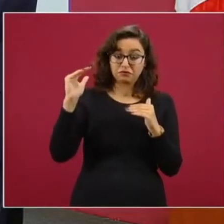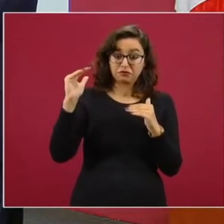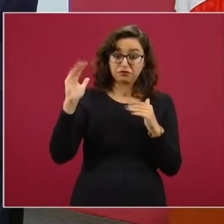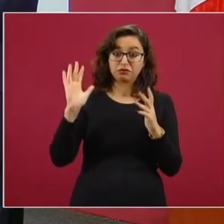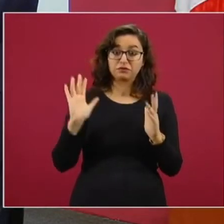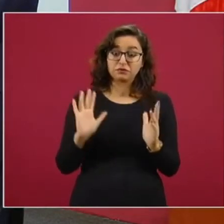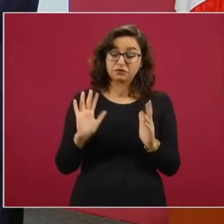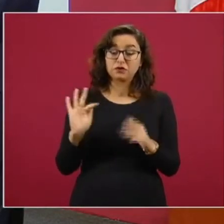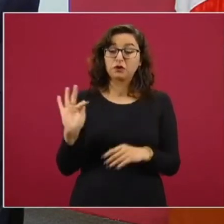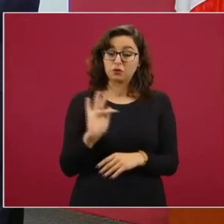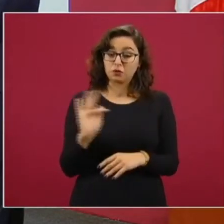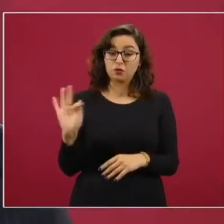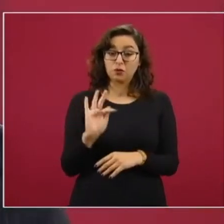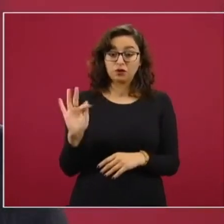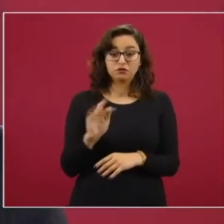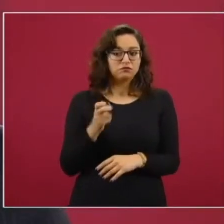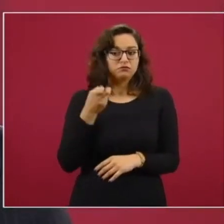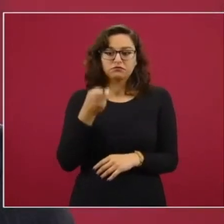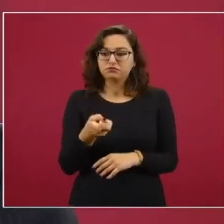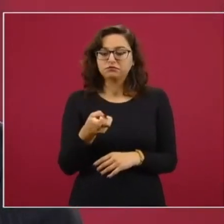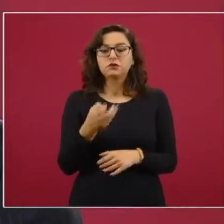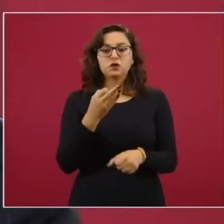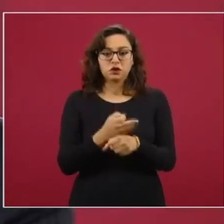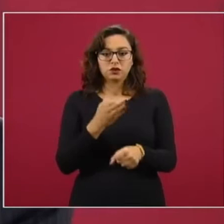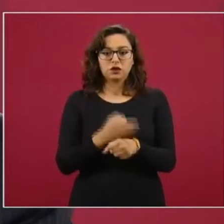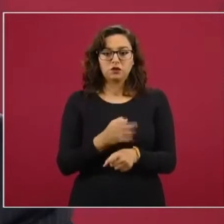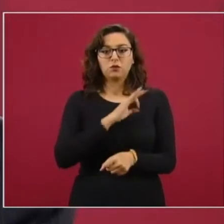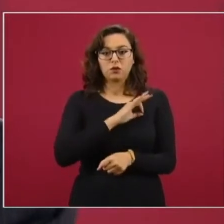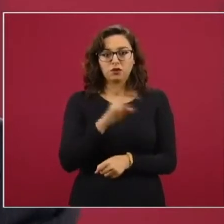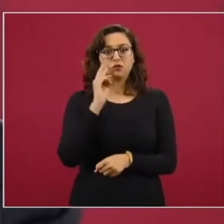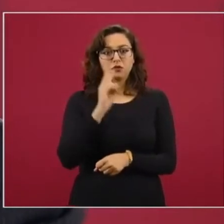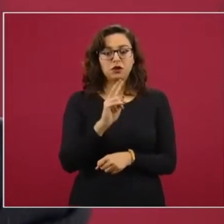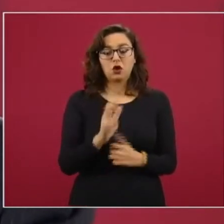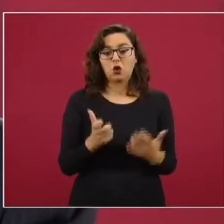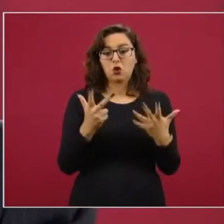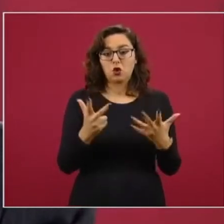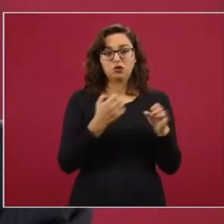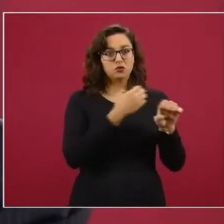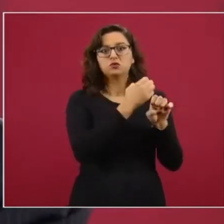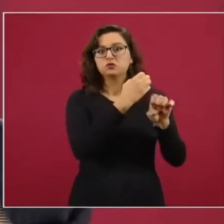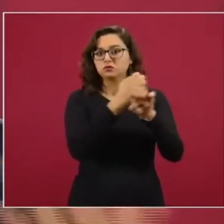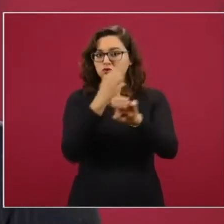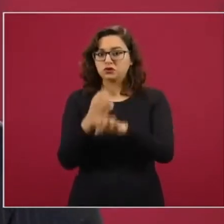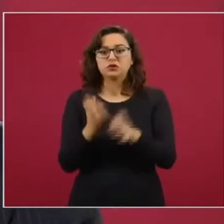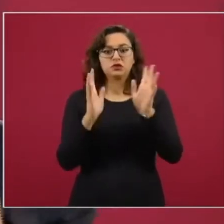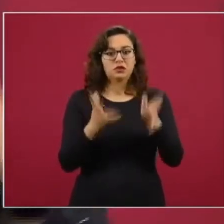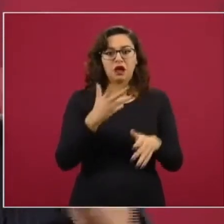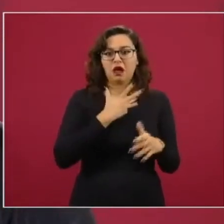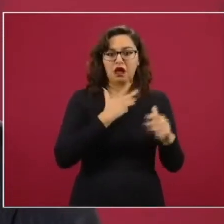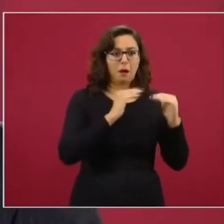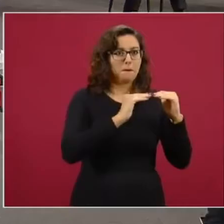a aumentar. Ese fenómeno lo vemos en este momento en estas 8 entidades federativas.